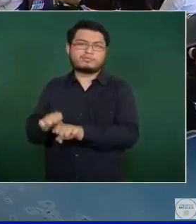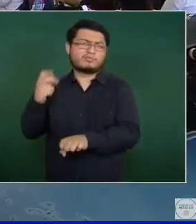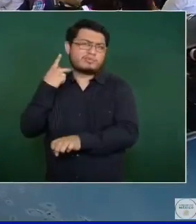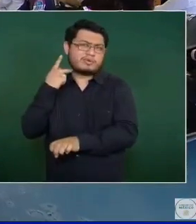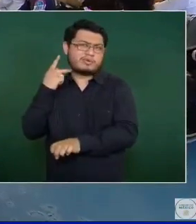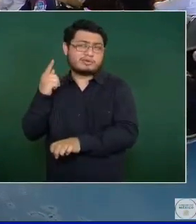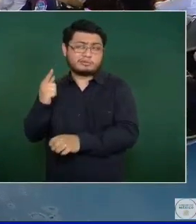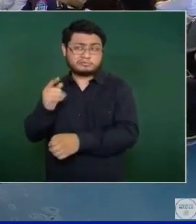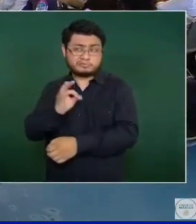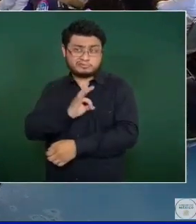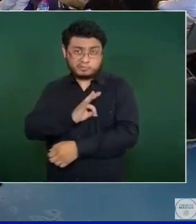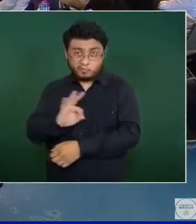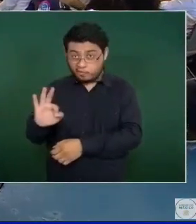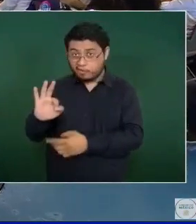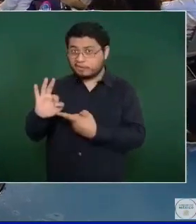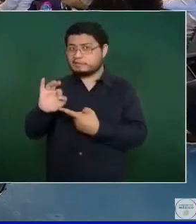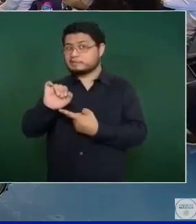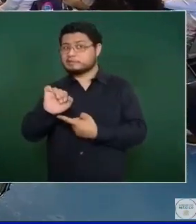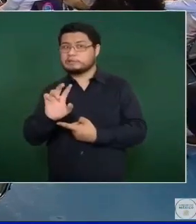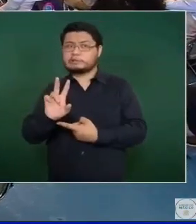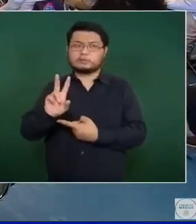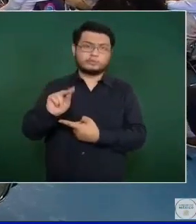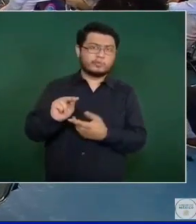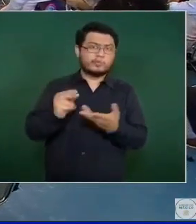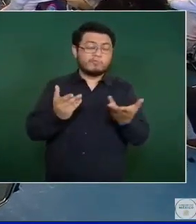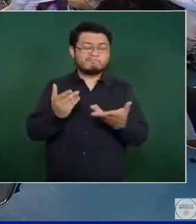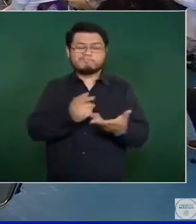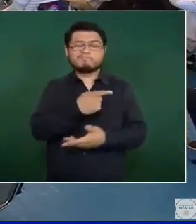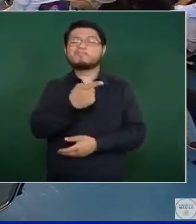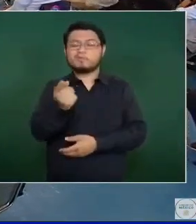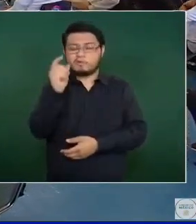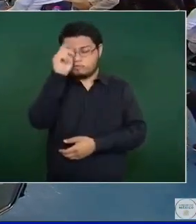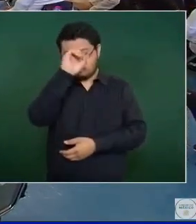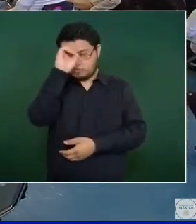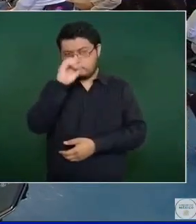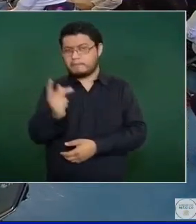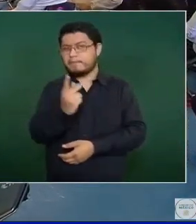¿Qué tanto se puede modificar esta iniciativa que usted envió?